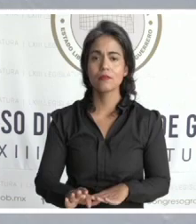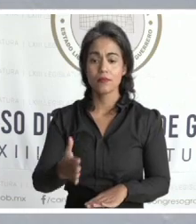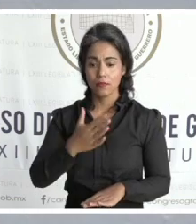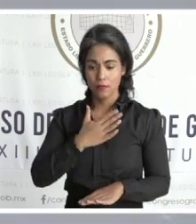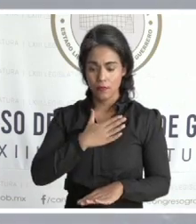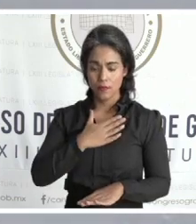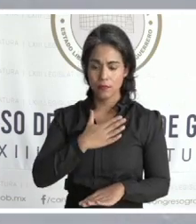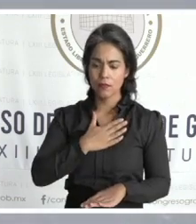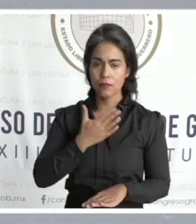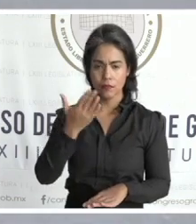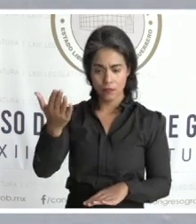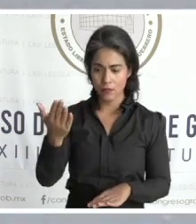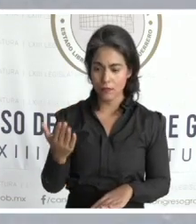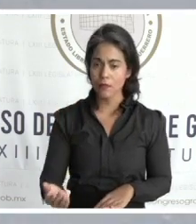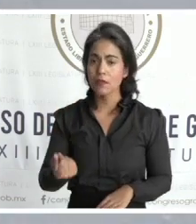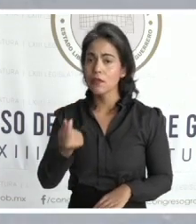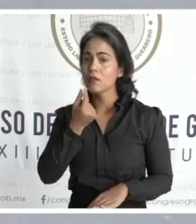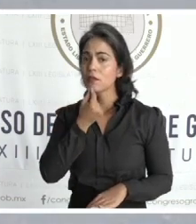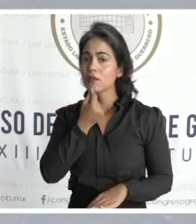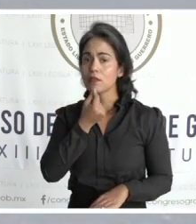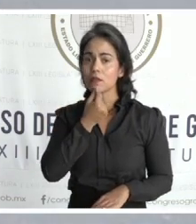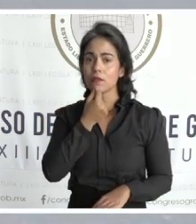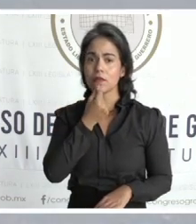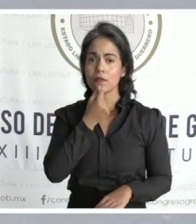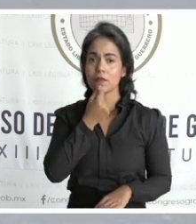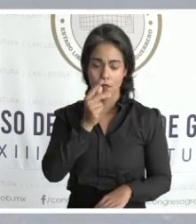enluta a un pueblo,